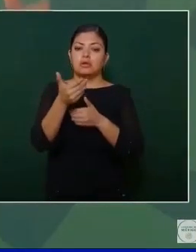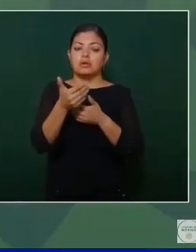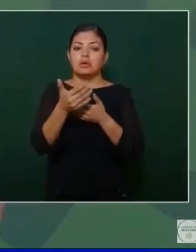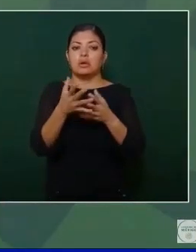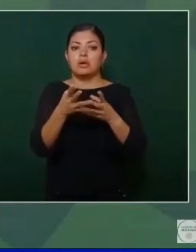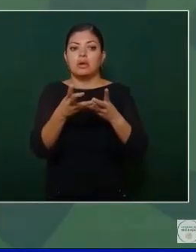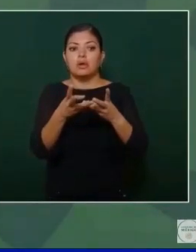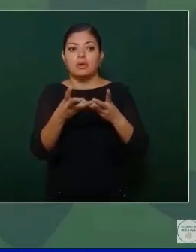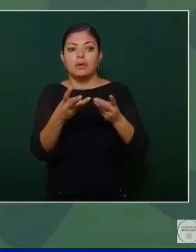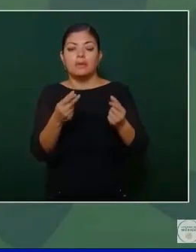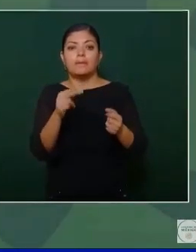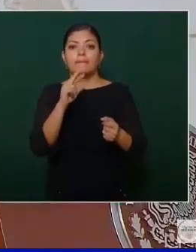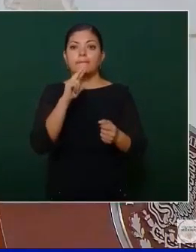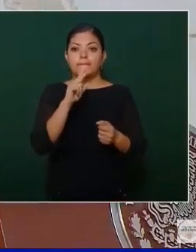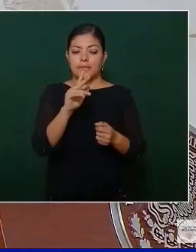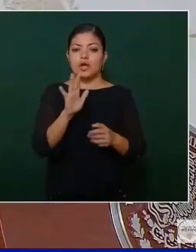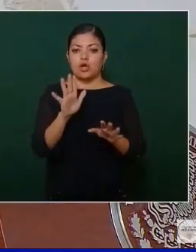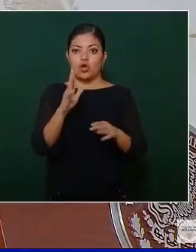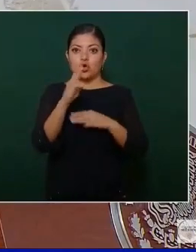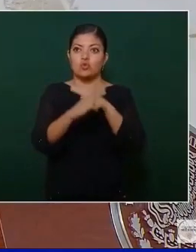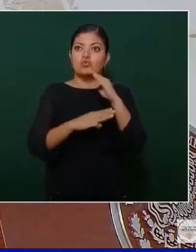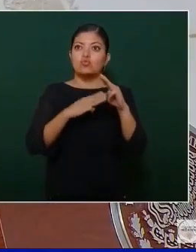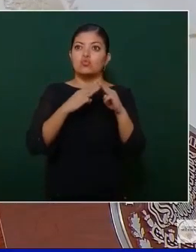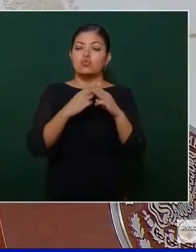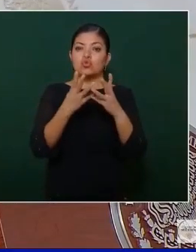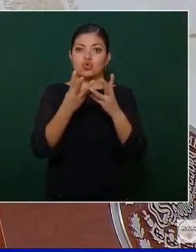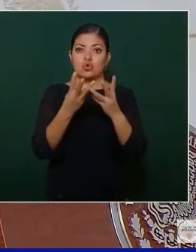en el mundo.